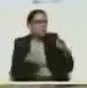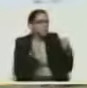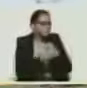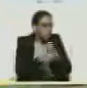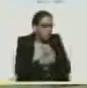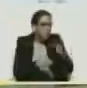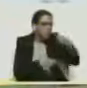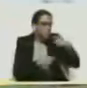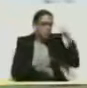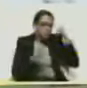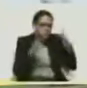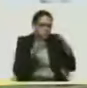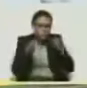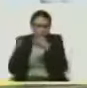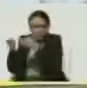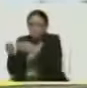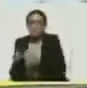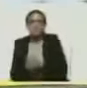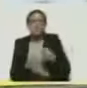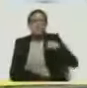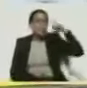necesito, al frente